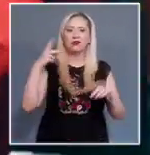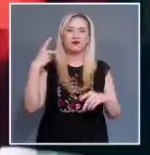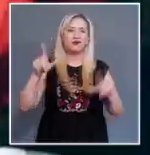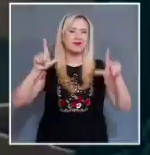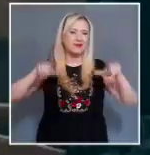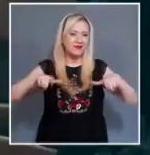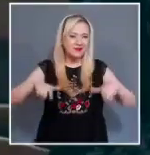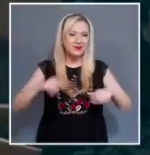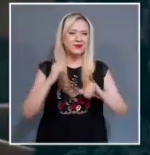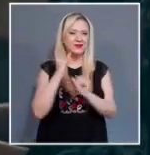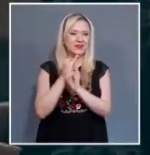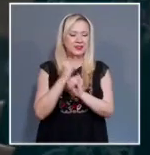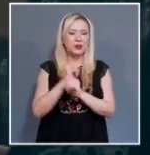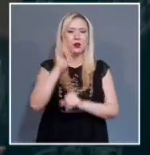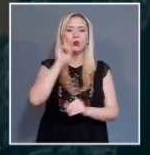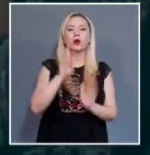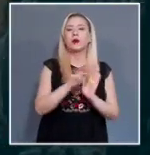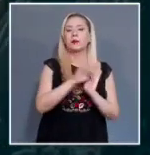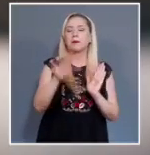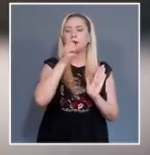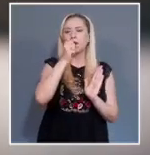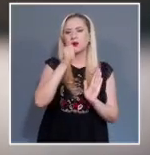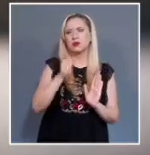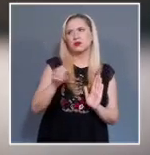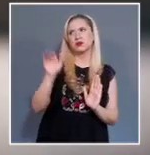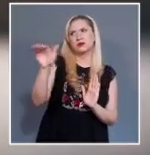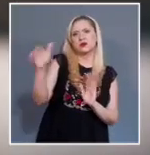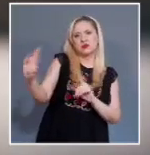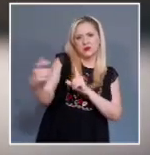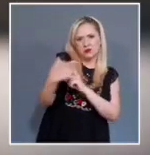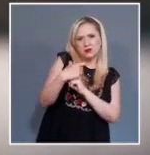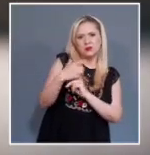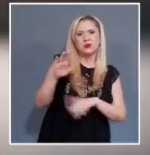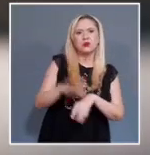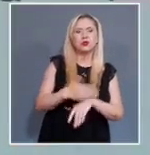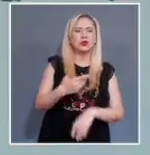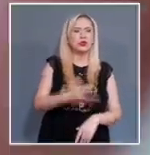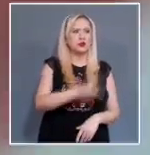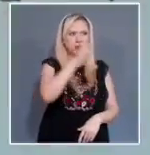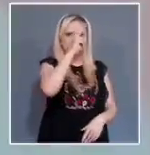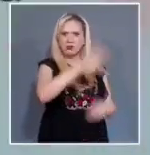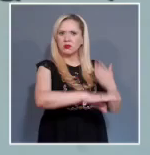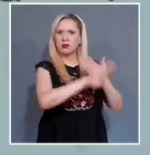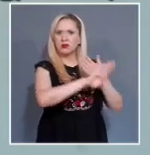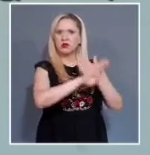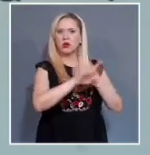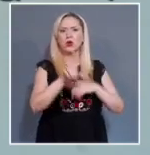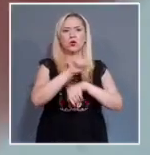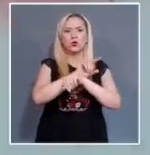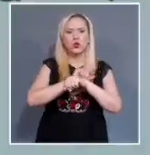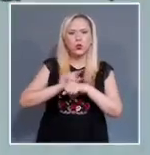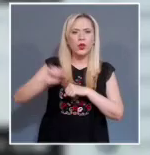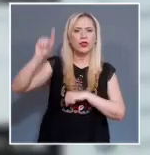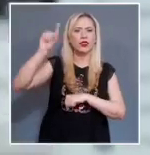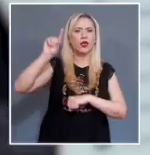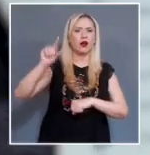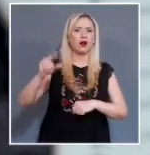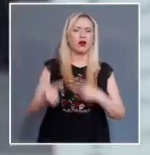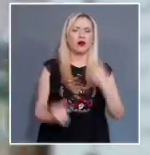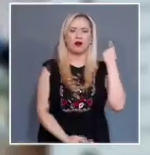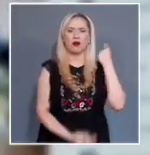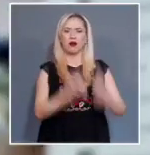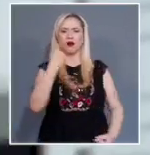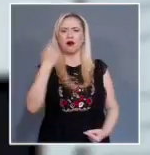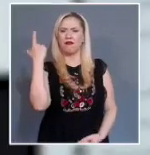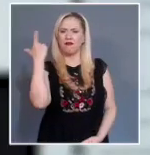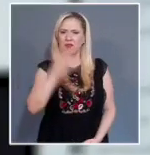acudieron a la tutela debido a los diferentes ataques que han recibido a través de Twitter, de naturaleza misógina, de contenido sexualizado